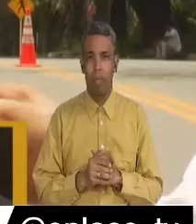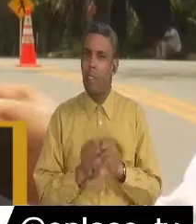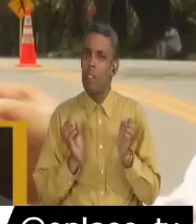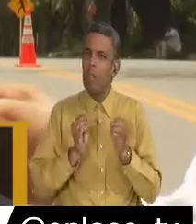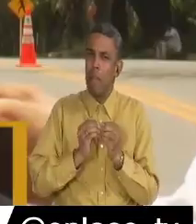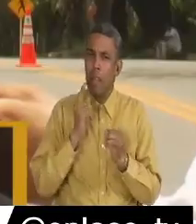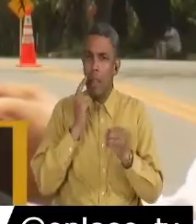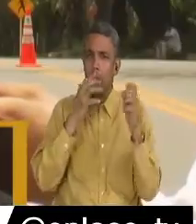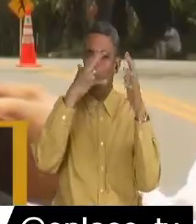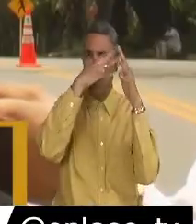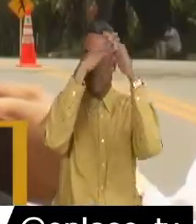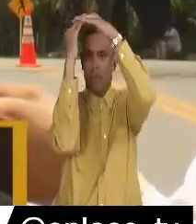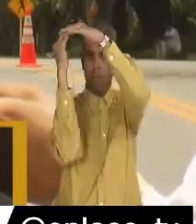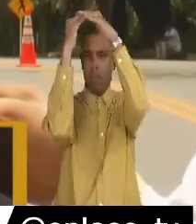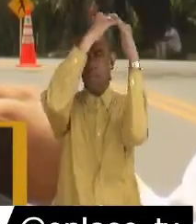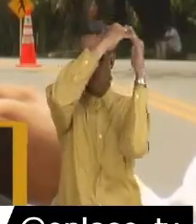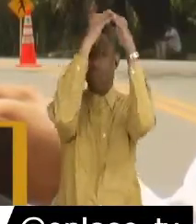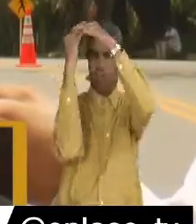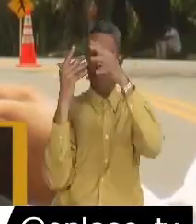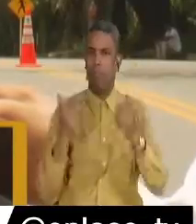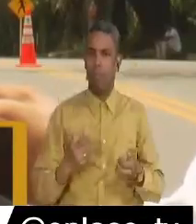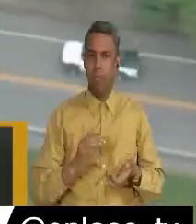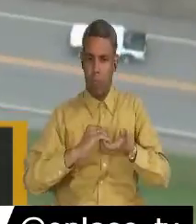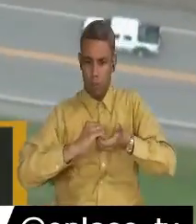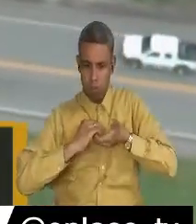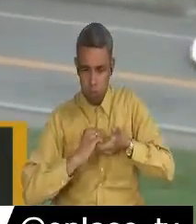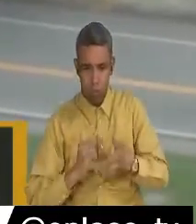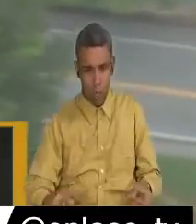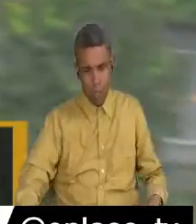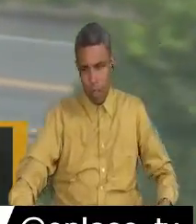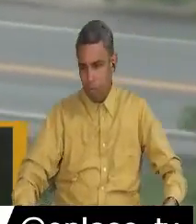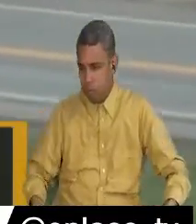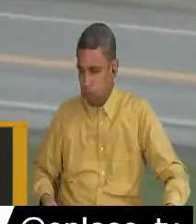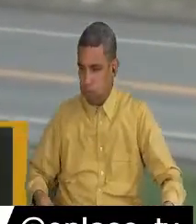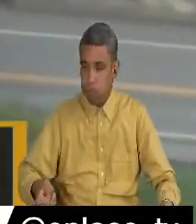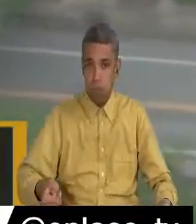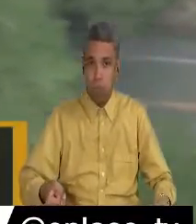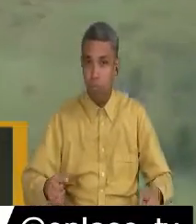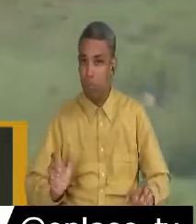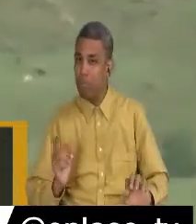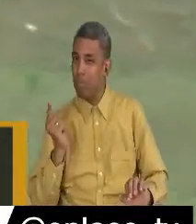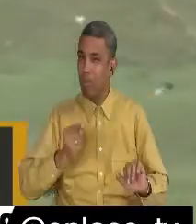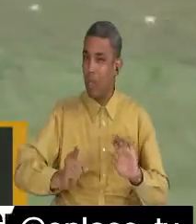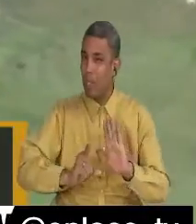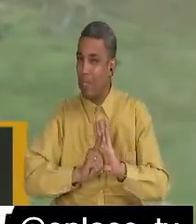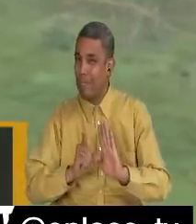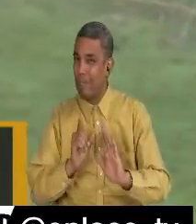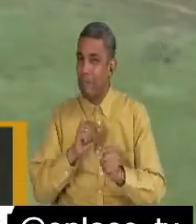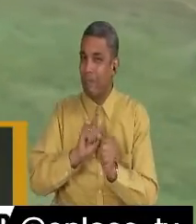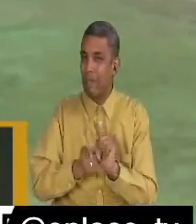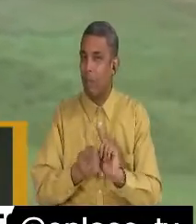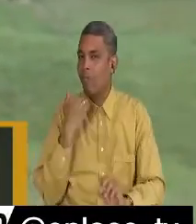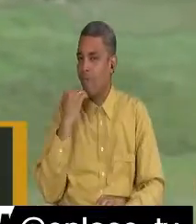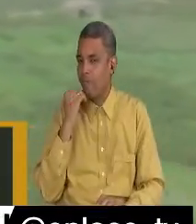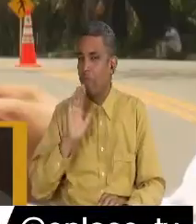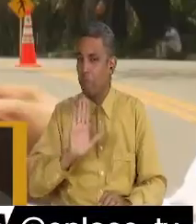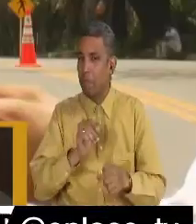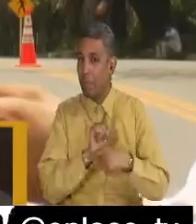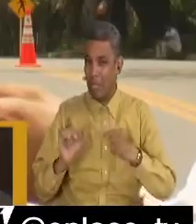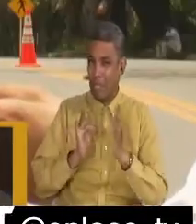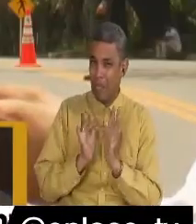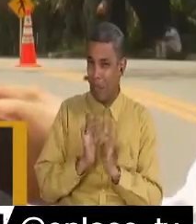que queremos nosotros básicamente es la prevención y la seguridad vial, que lleguen a sus destinos hacia donde